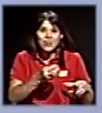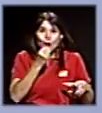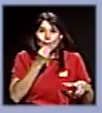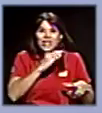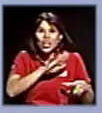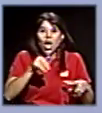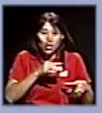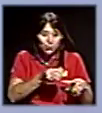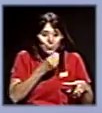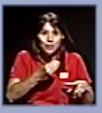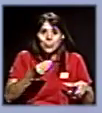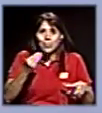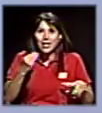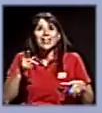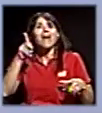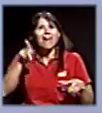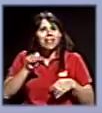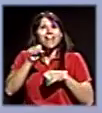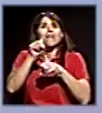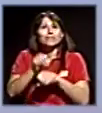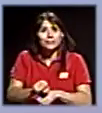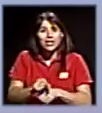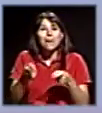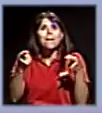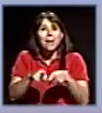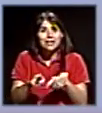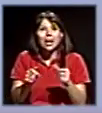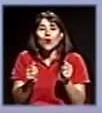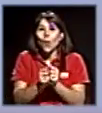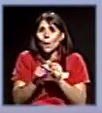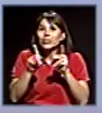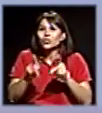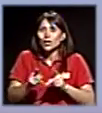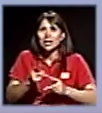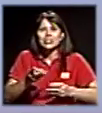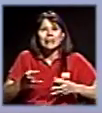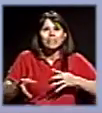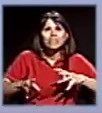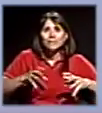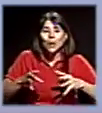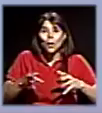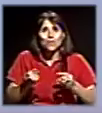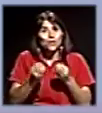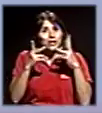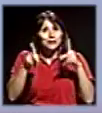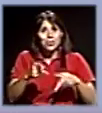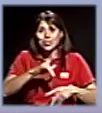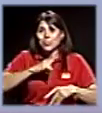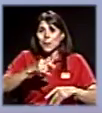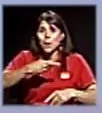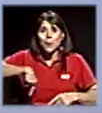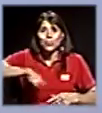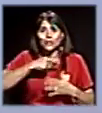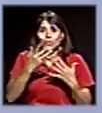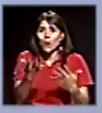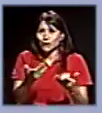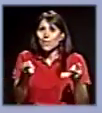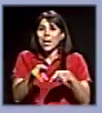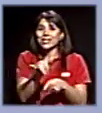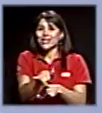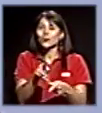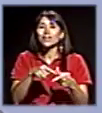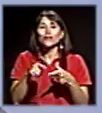que Suele suceder con comedores compulsivos y quizás con muchos de nosotros verdad Entonces